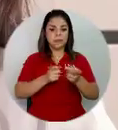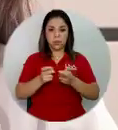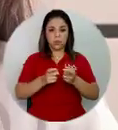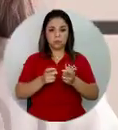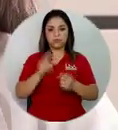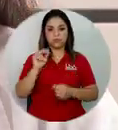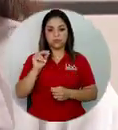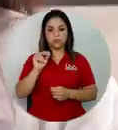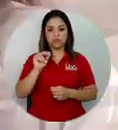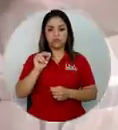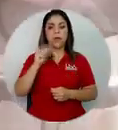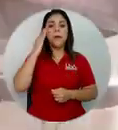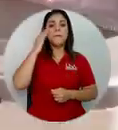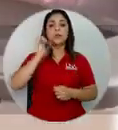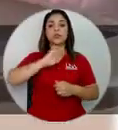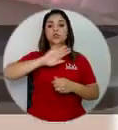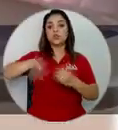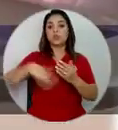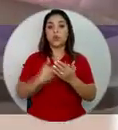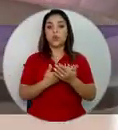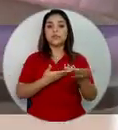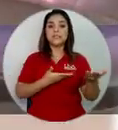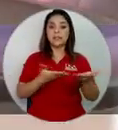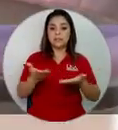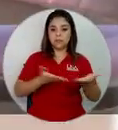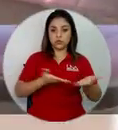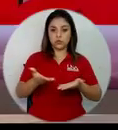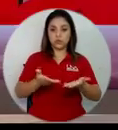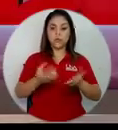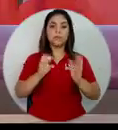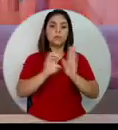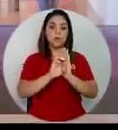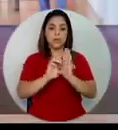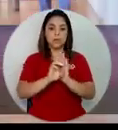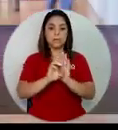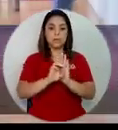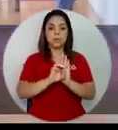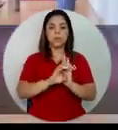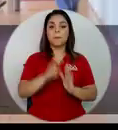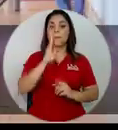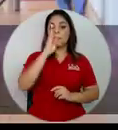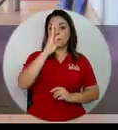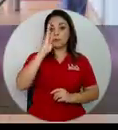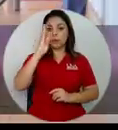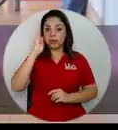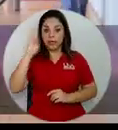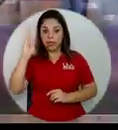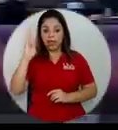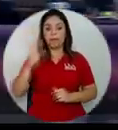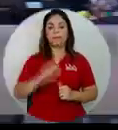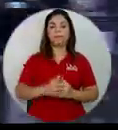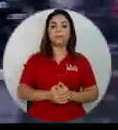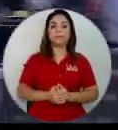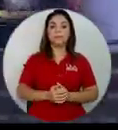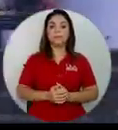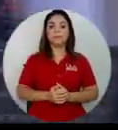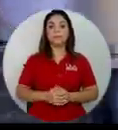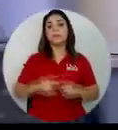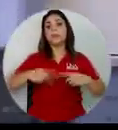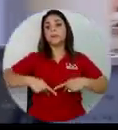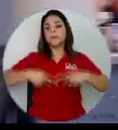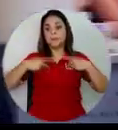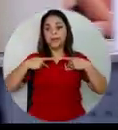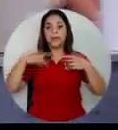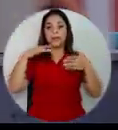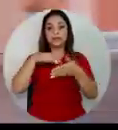¿verdad? Porque todo lo que son servicios que tienen que ver con biblioteca, con